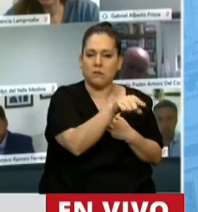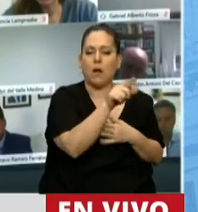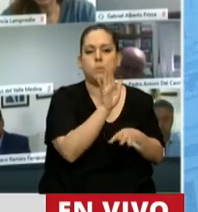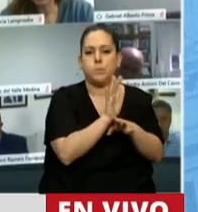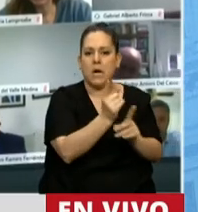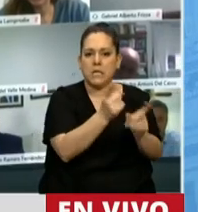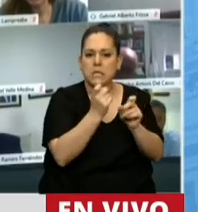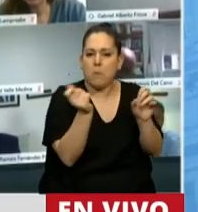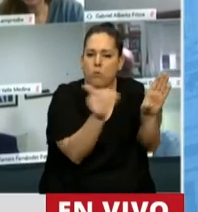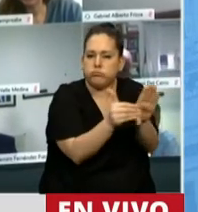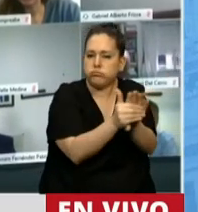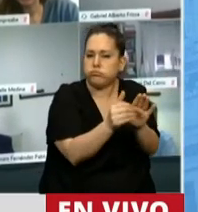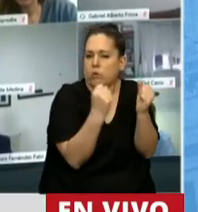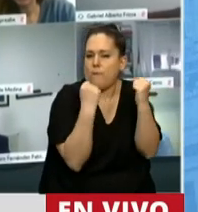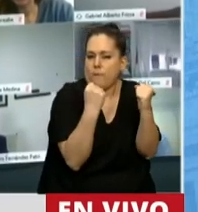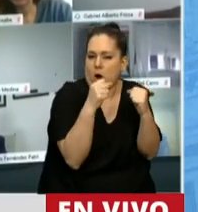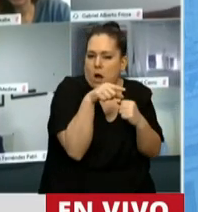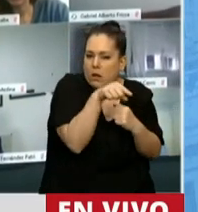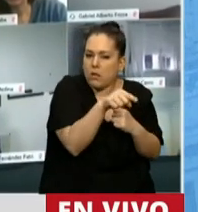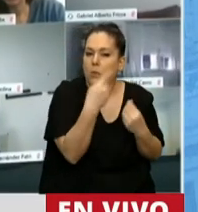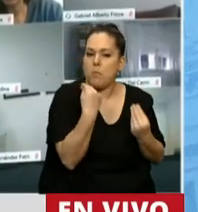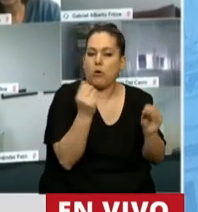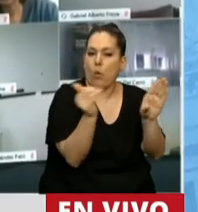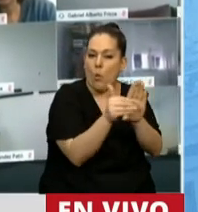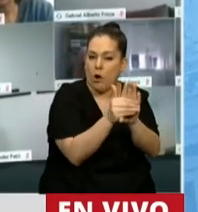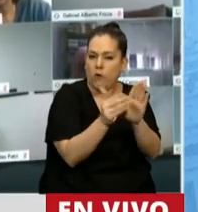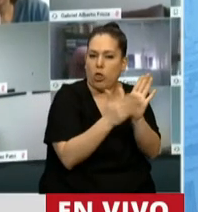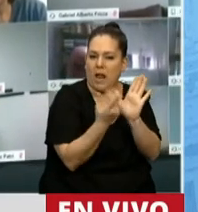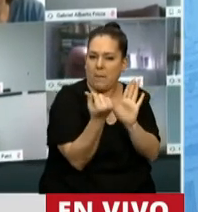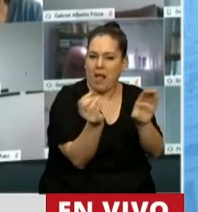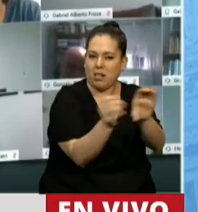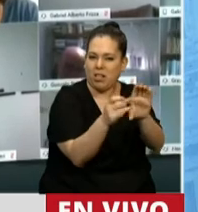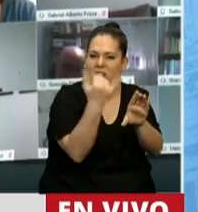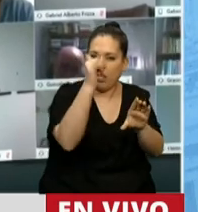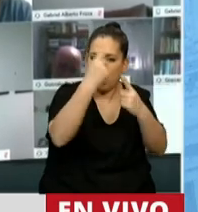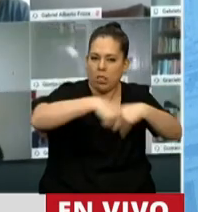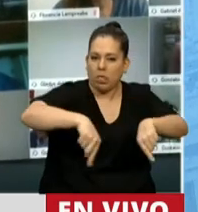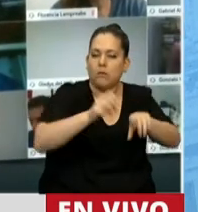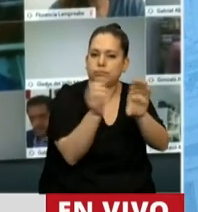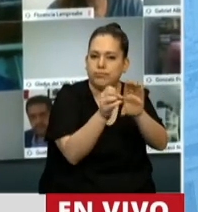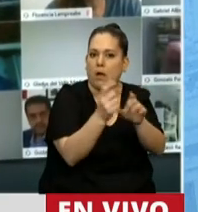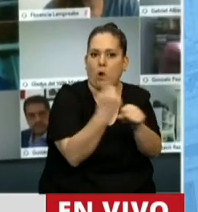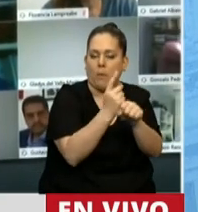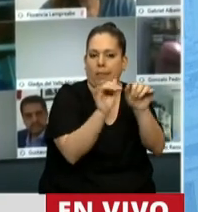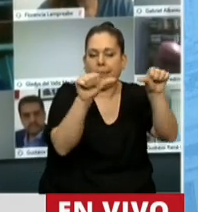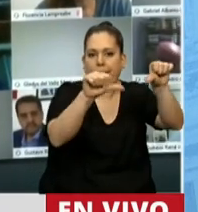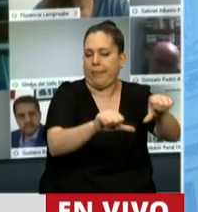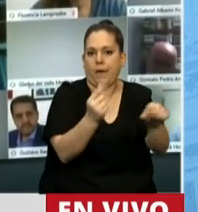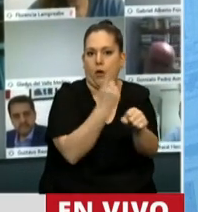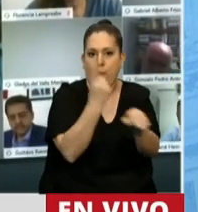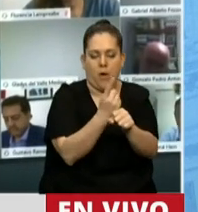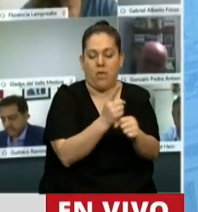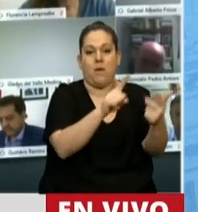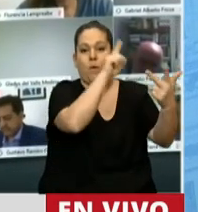un patrimonio fuerte, porque el Fondo de Garantía de Sustentabilidad no podemos debilitarlo, y porque el